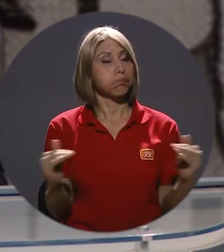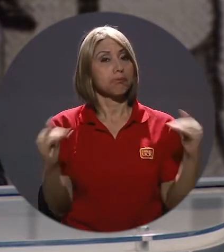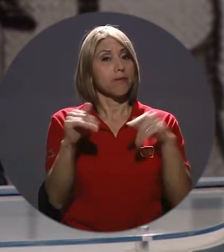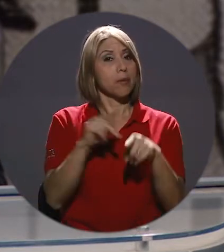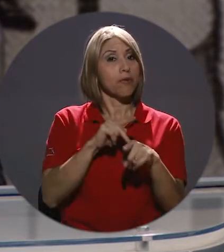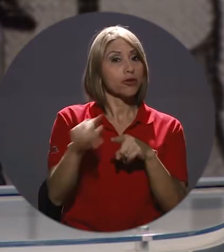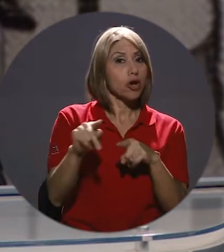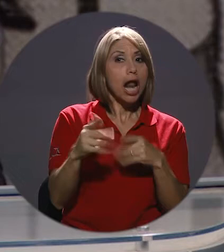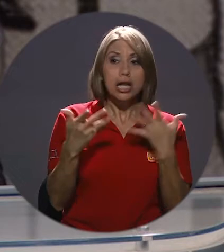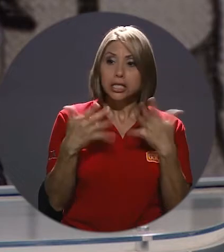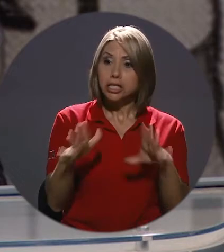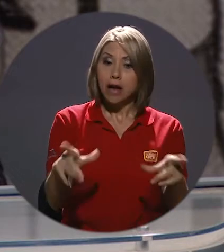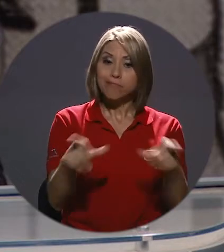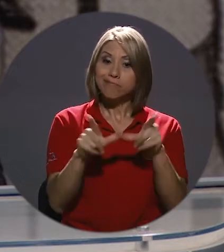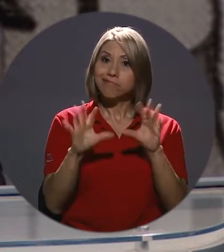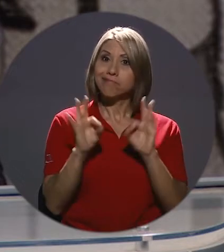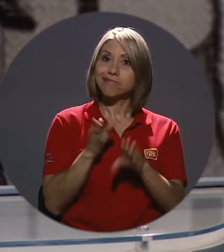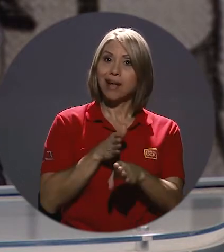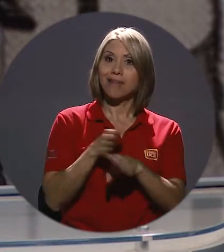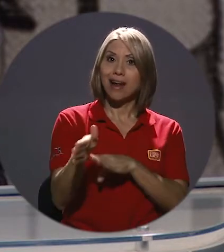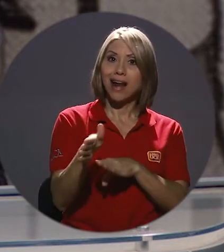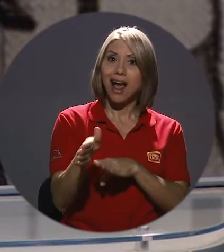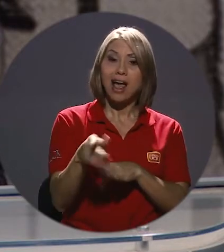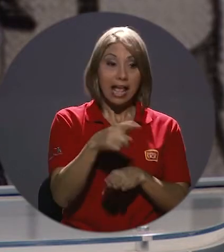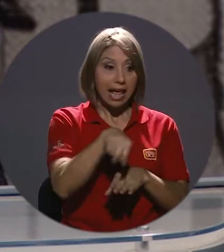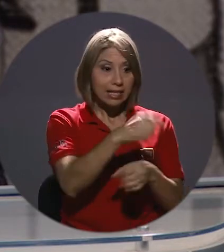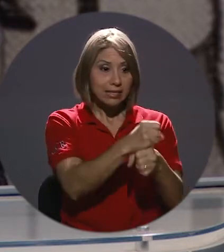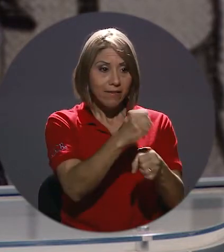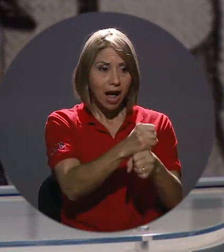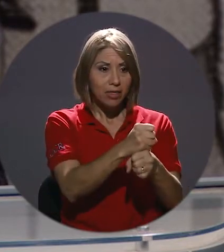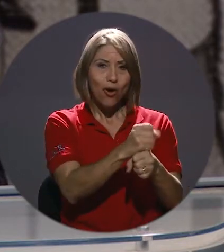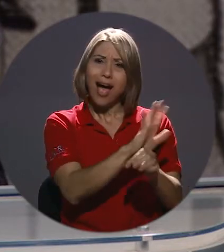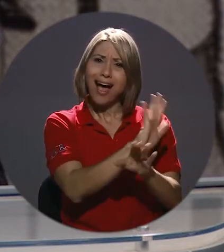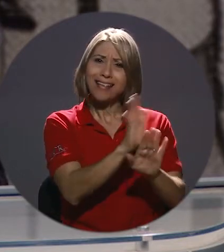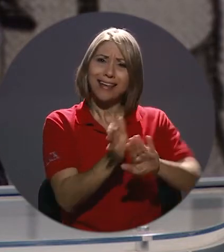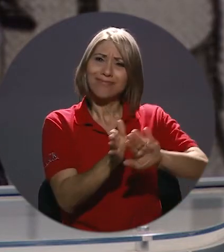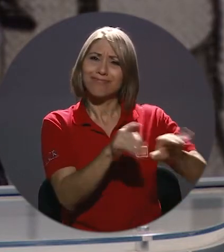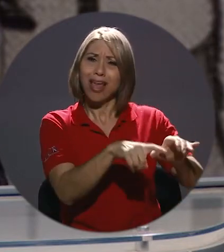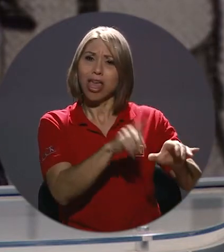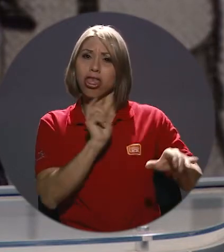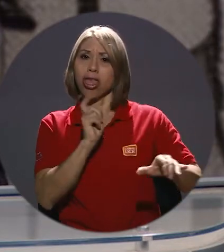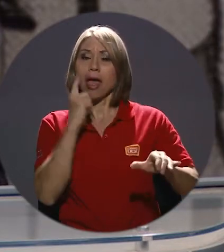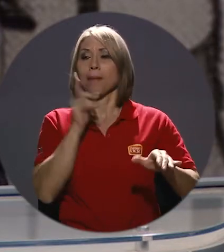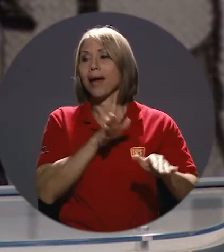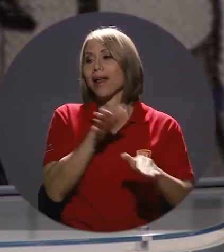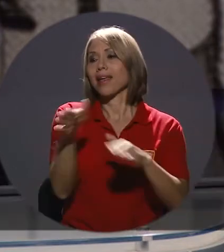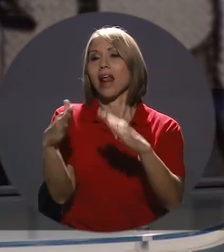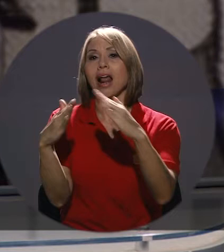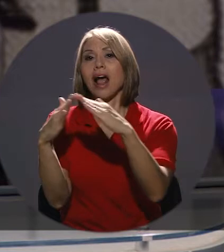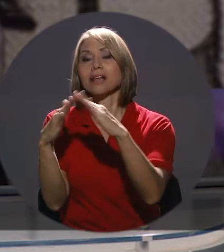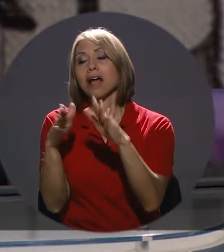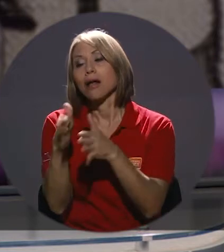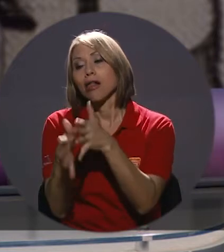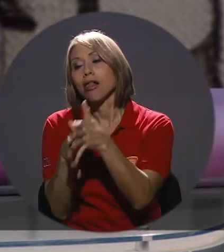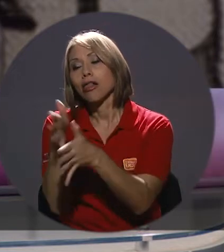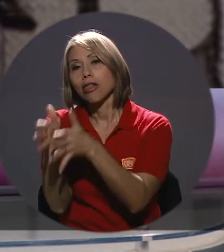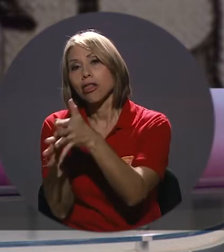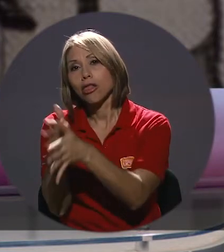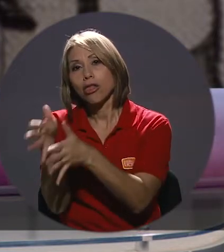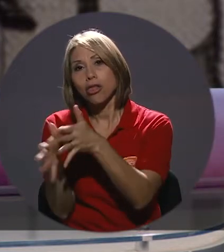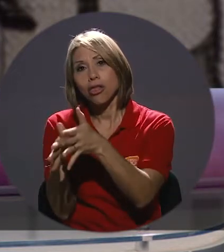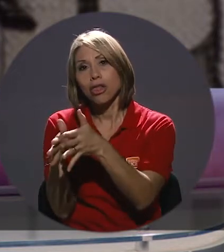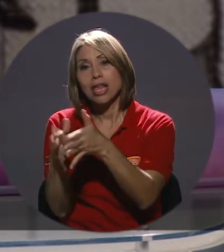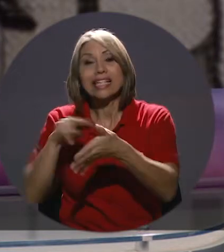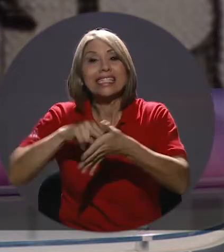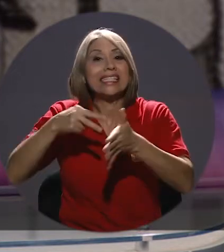profesional se retiran del mercado de trabajo para asumir estas labores de cuidado, que implica obviamente desde